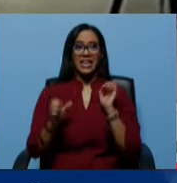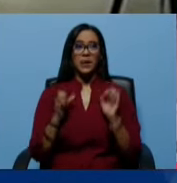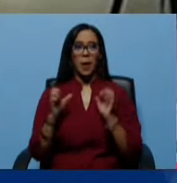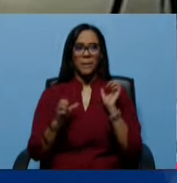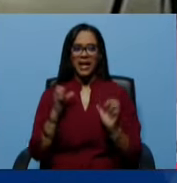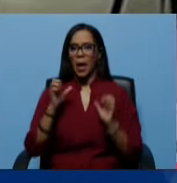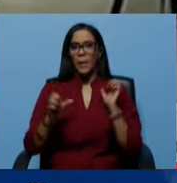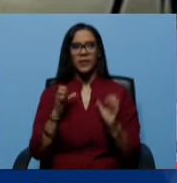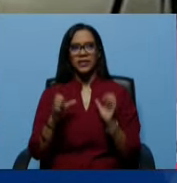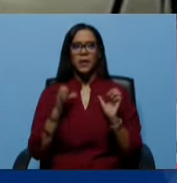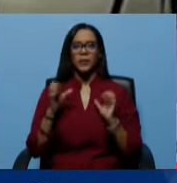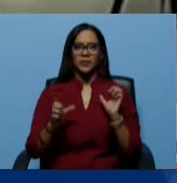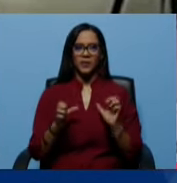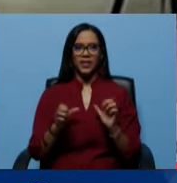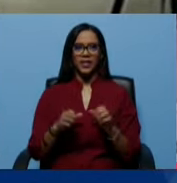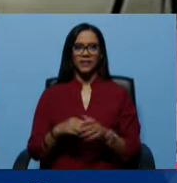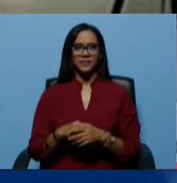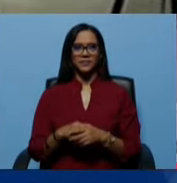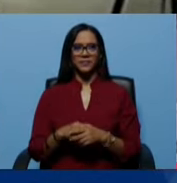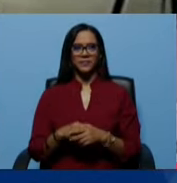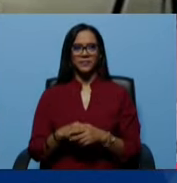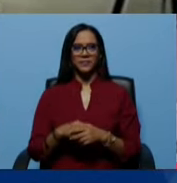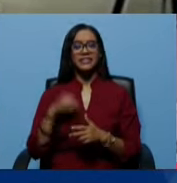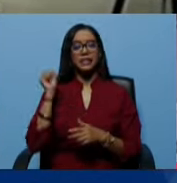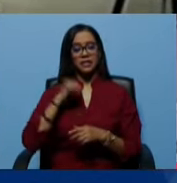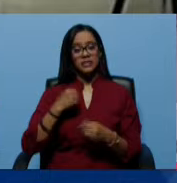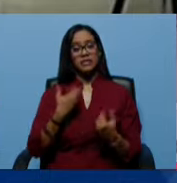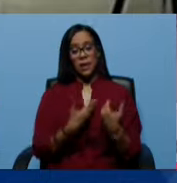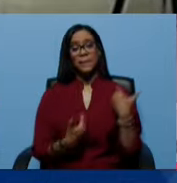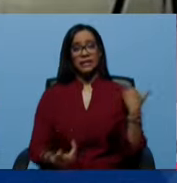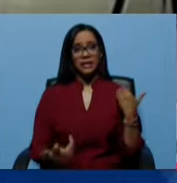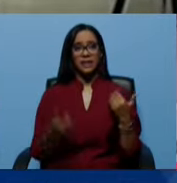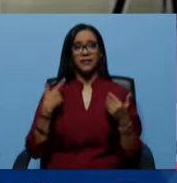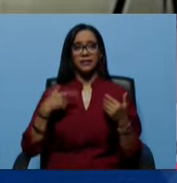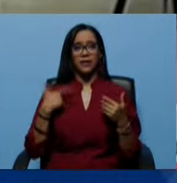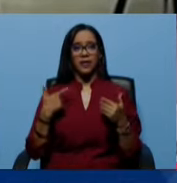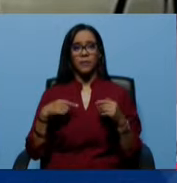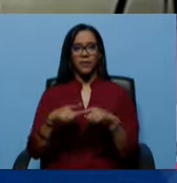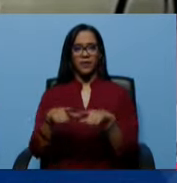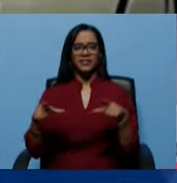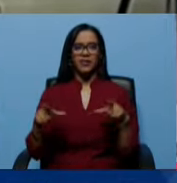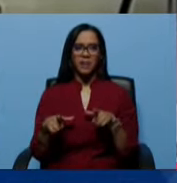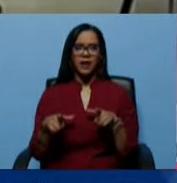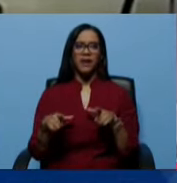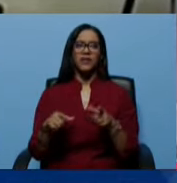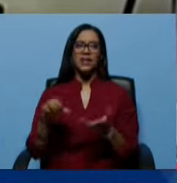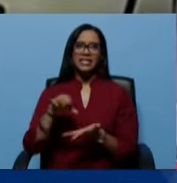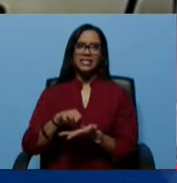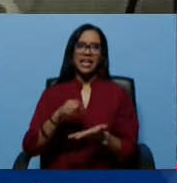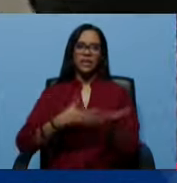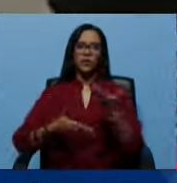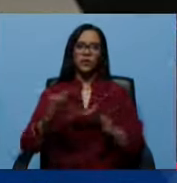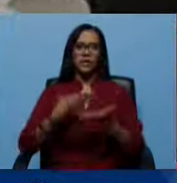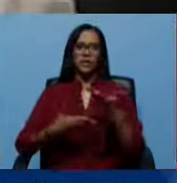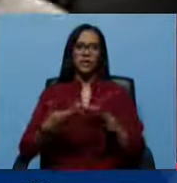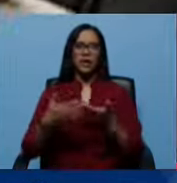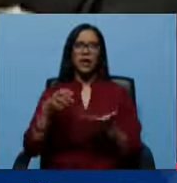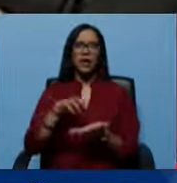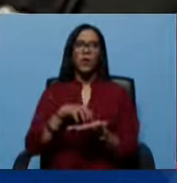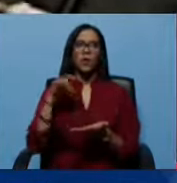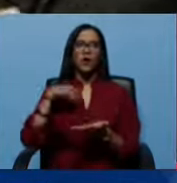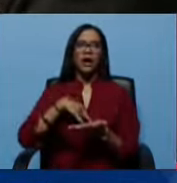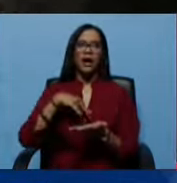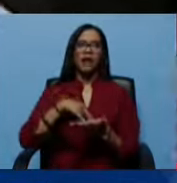y motivar. Sí, presidente. Bueno, contamos con este espacio, el Centro Didáctico en Núcleo Carabobo.